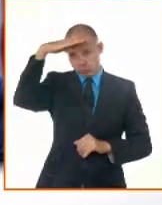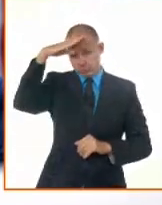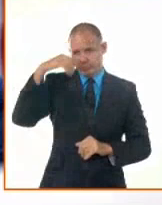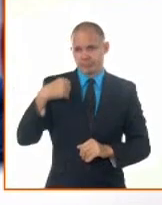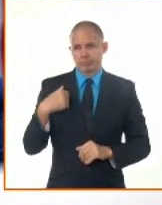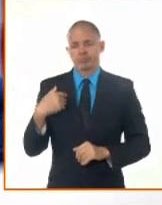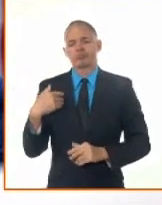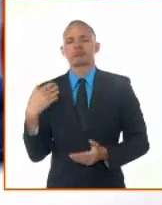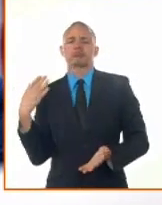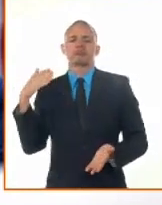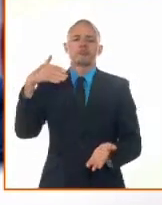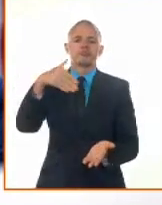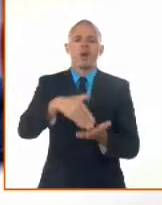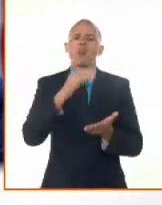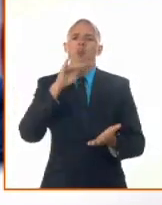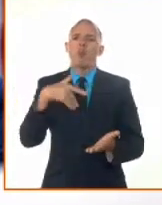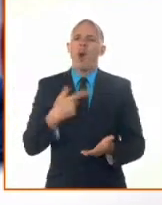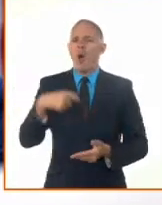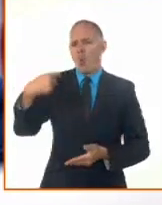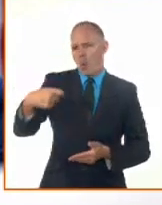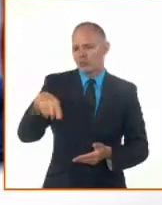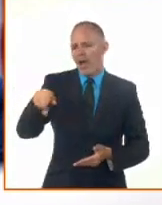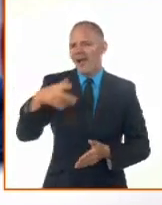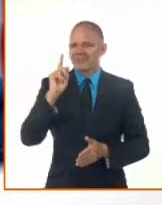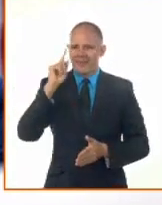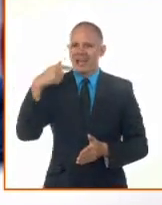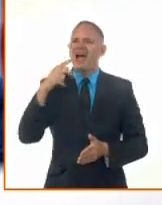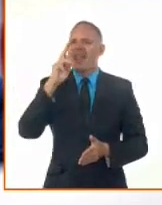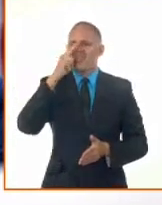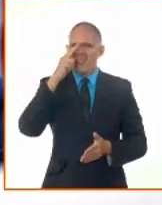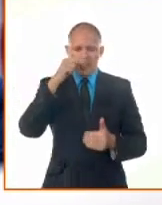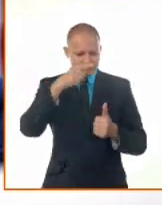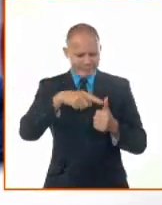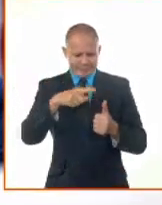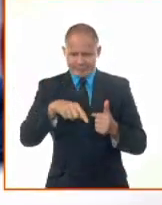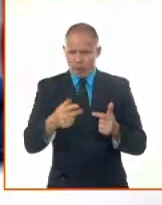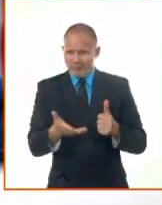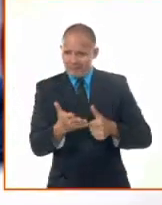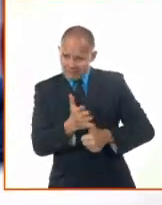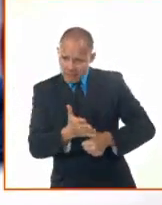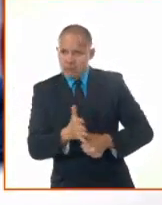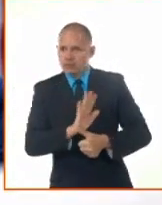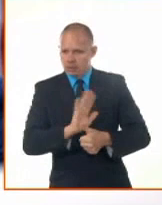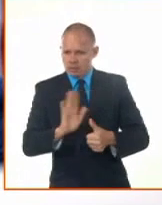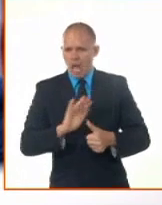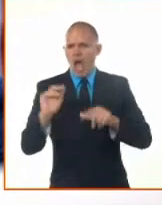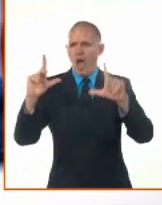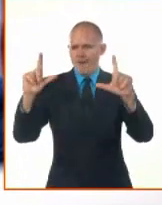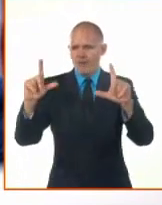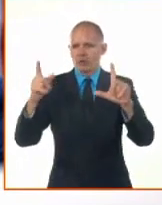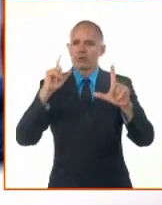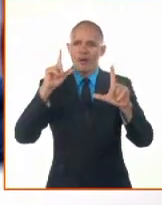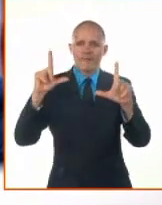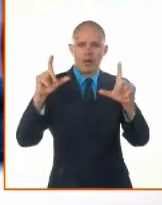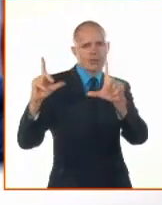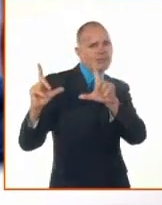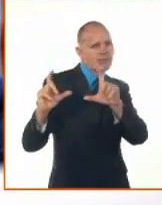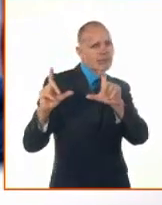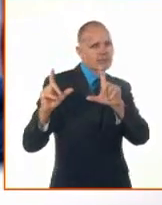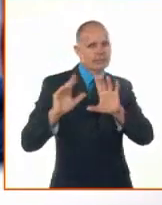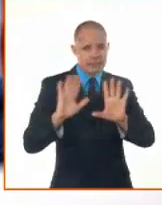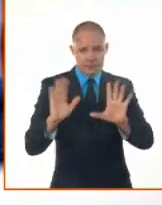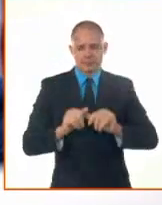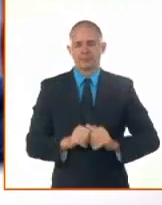le tomaron las huellas digitales le tiraron la foto de eso no hay imágenes después entró